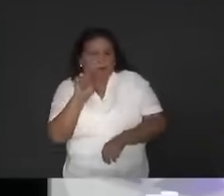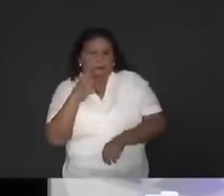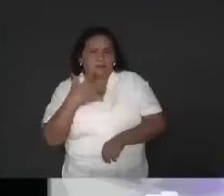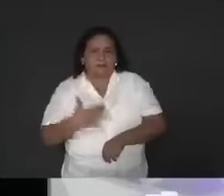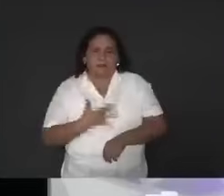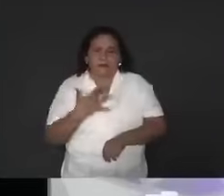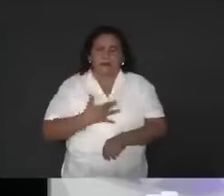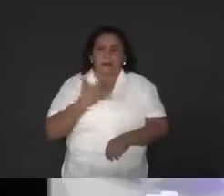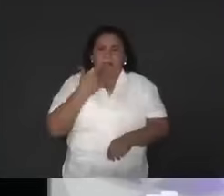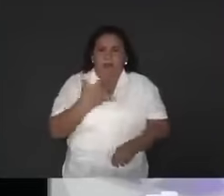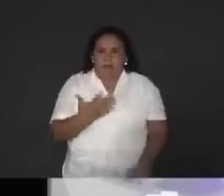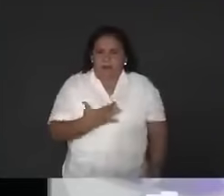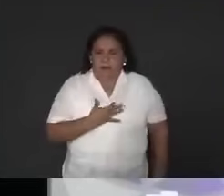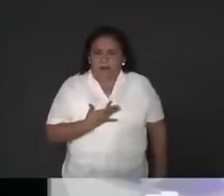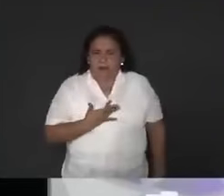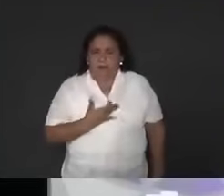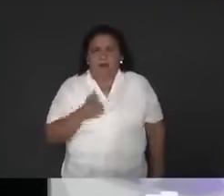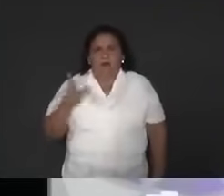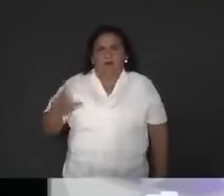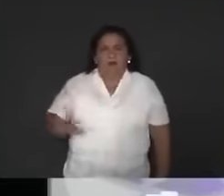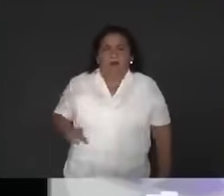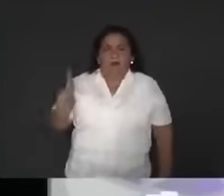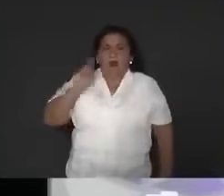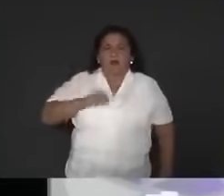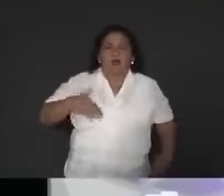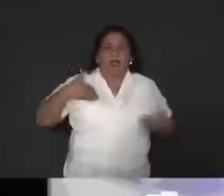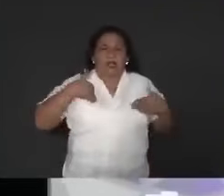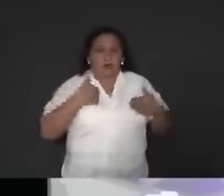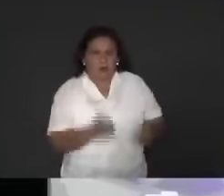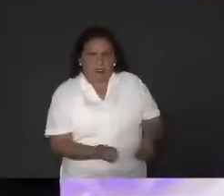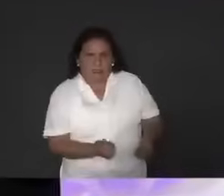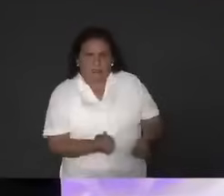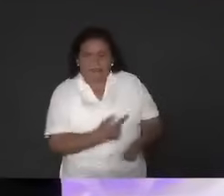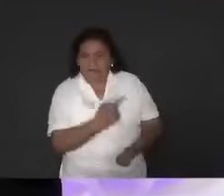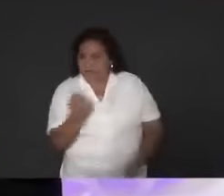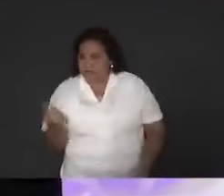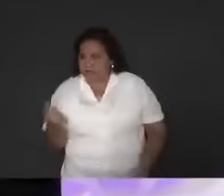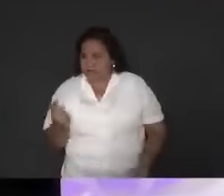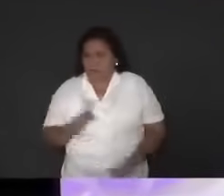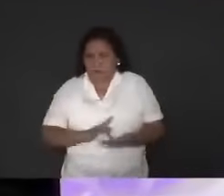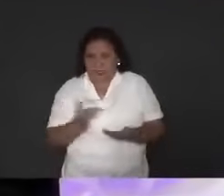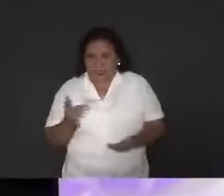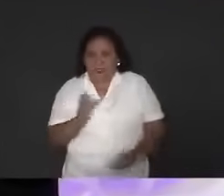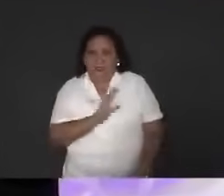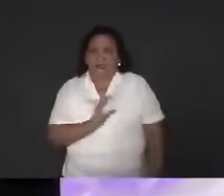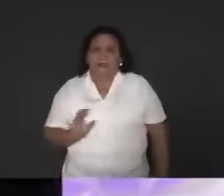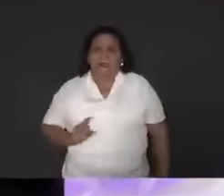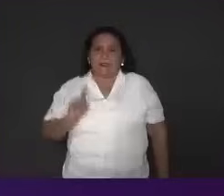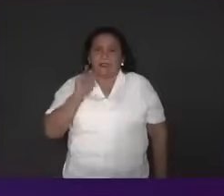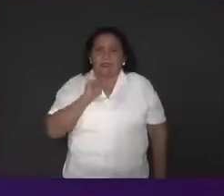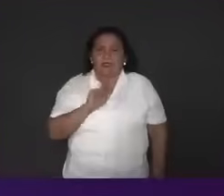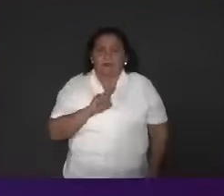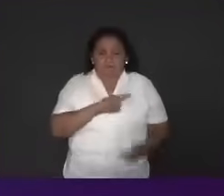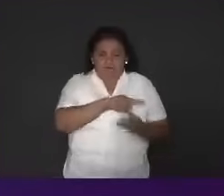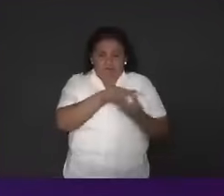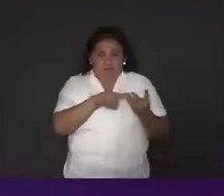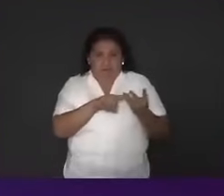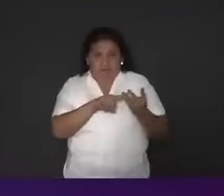bien, es que tengas una gobernadora que lo entienda. Candidata, ¿alguien gusta utilizar su bolsa de tiempo?